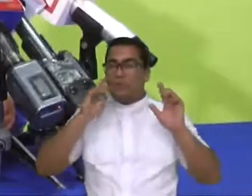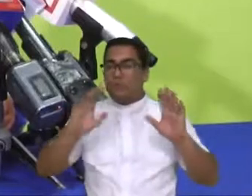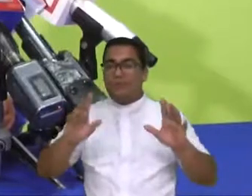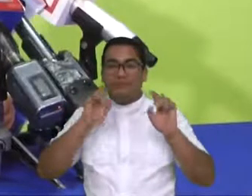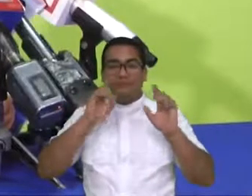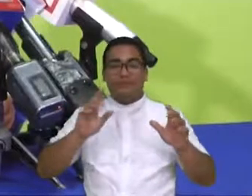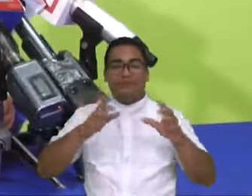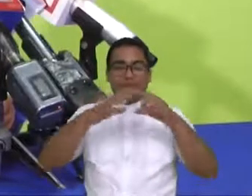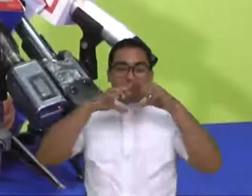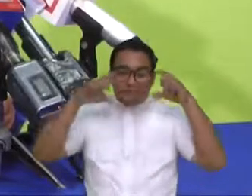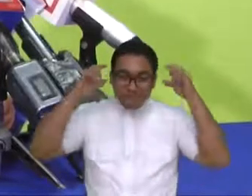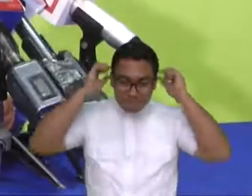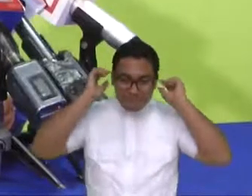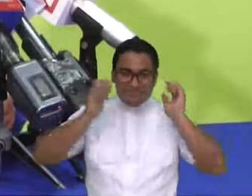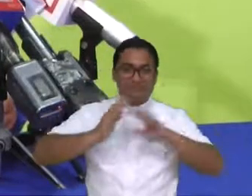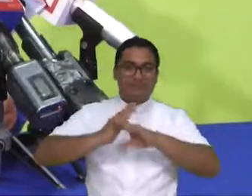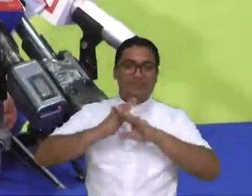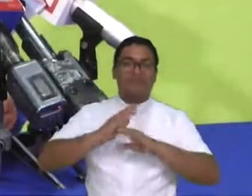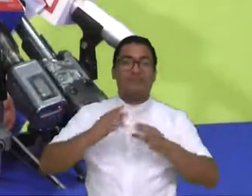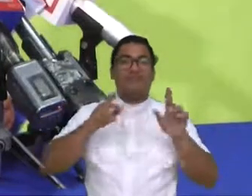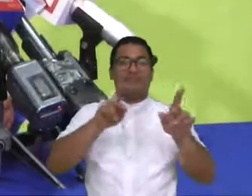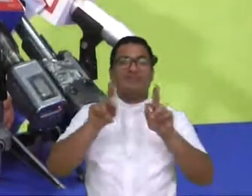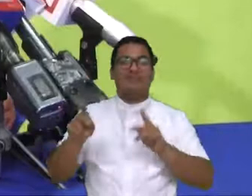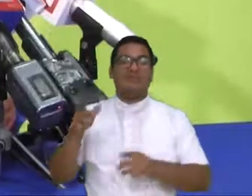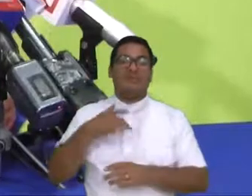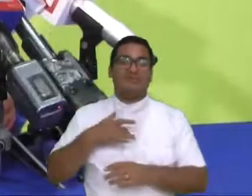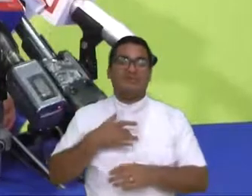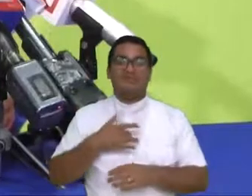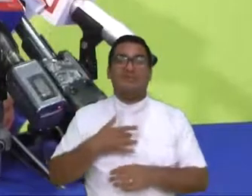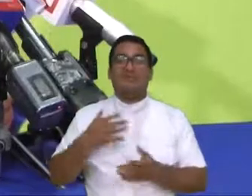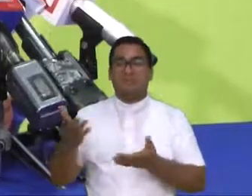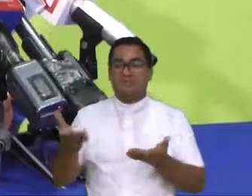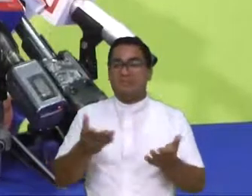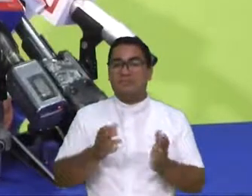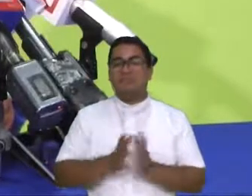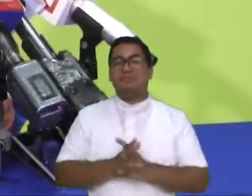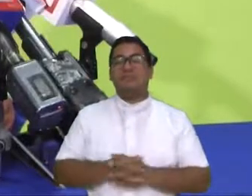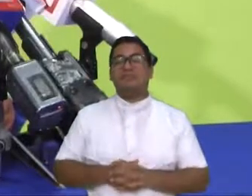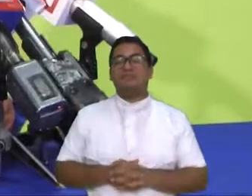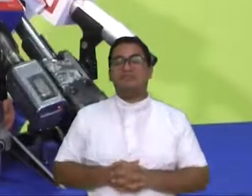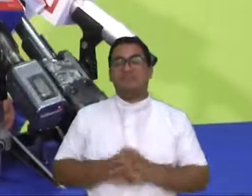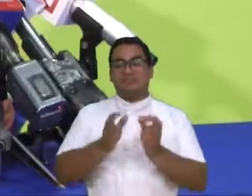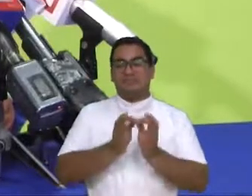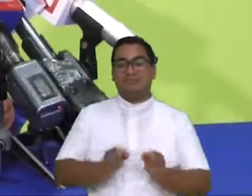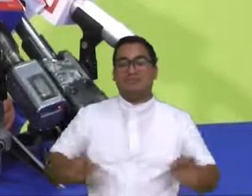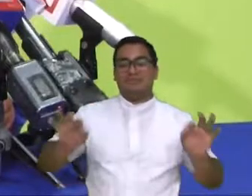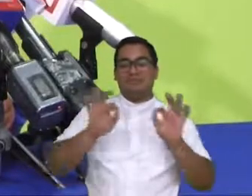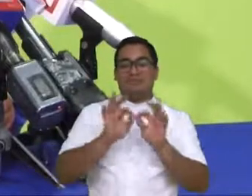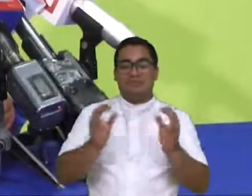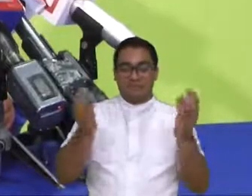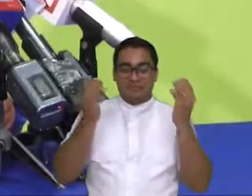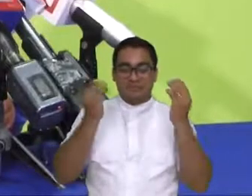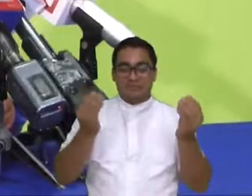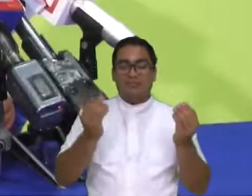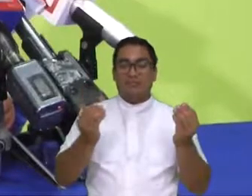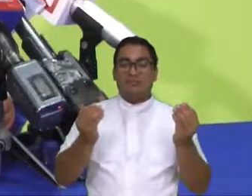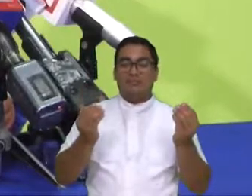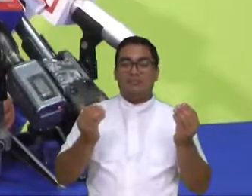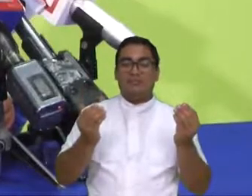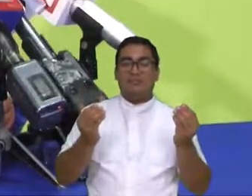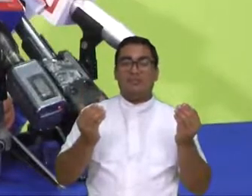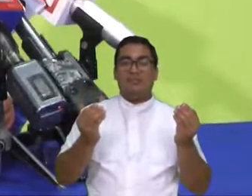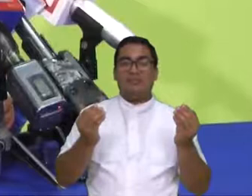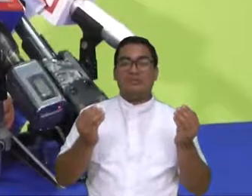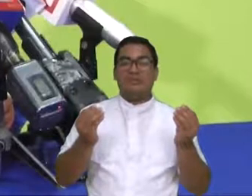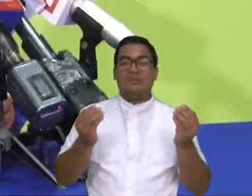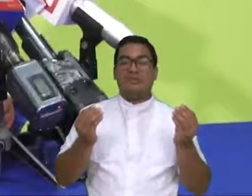para nuestro personal y el que requieran los pacientes que puedan asistir por esta causa. Es importante también revisar el hecho de que